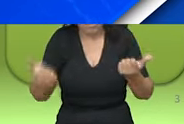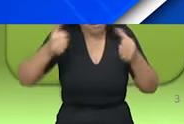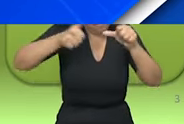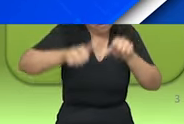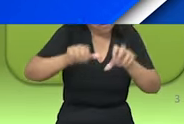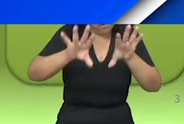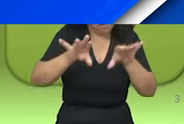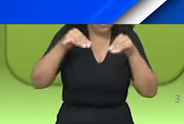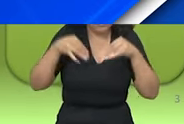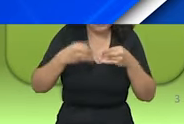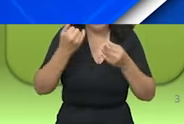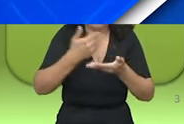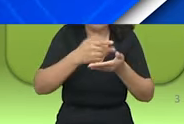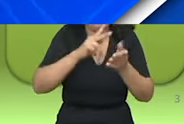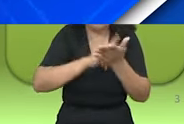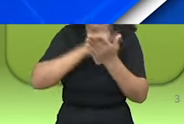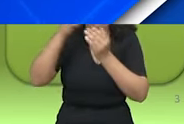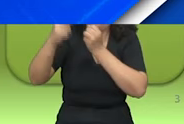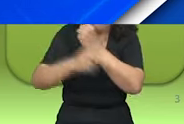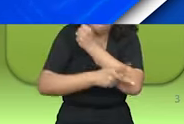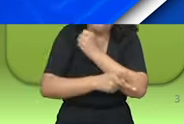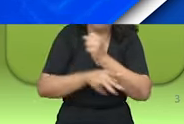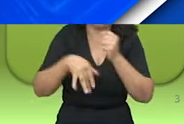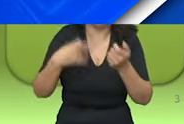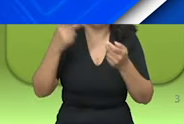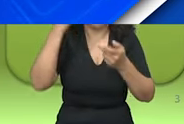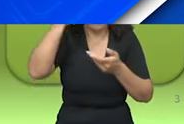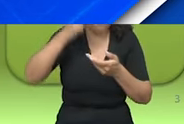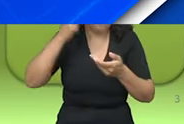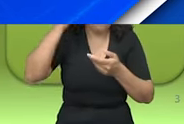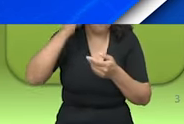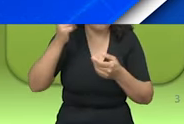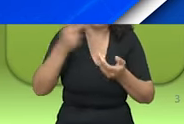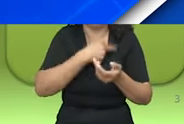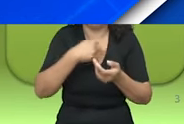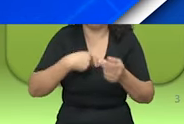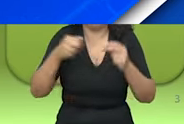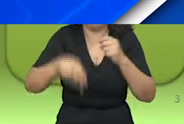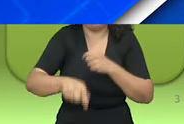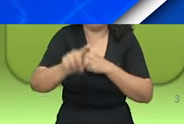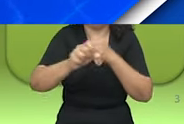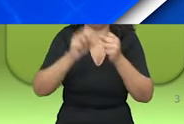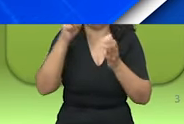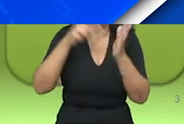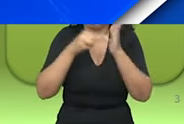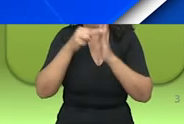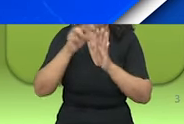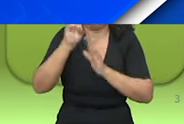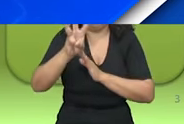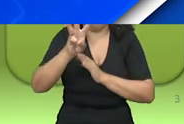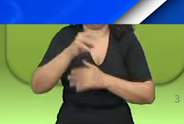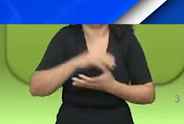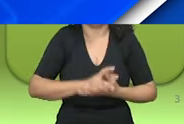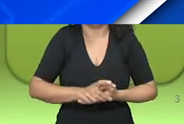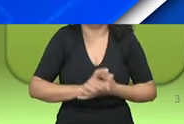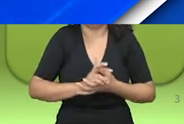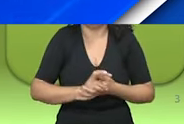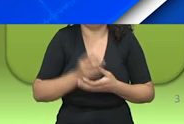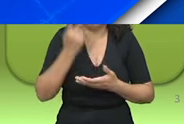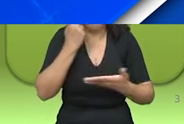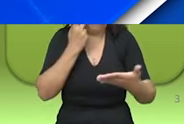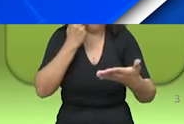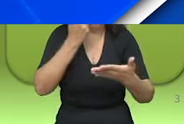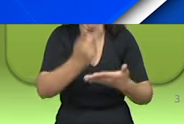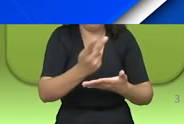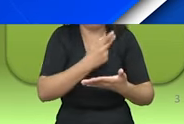aprobaron los planes anuales de implementación de las políticas de Cara a este año hemos